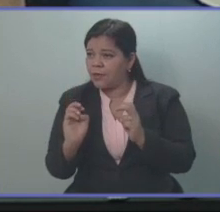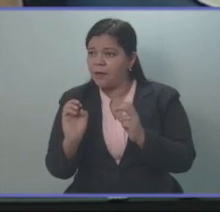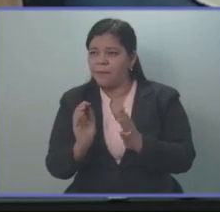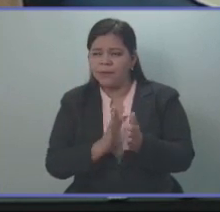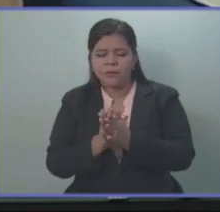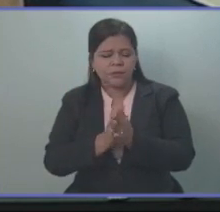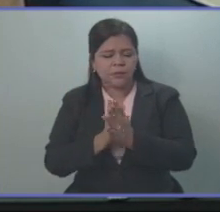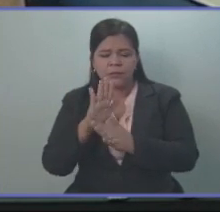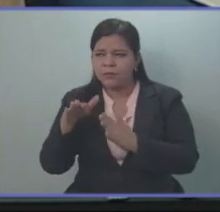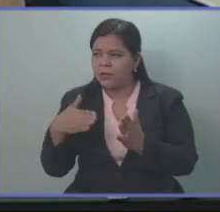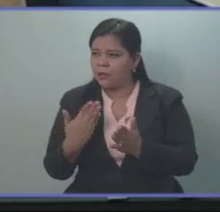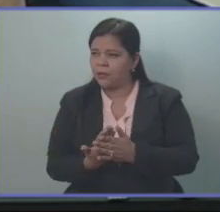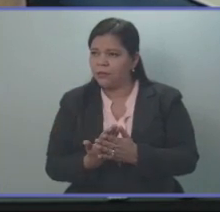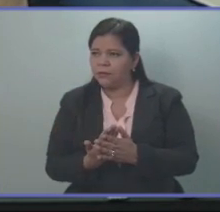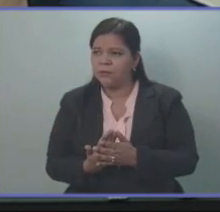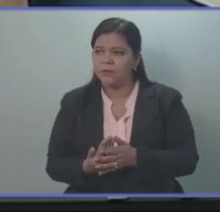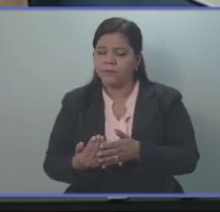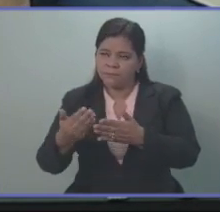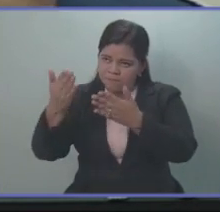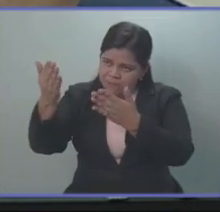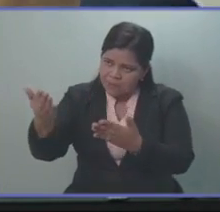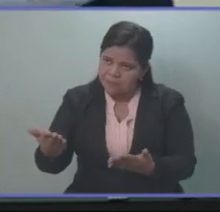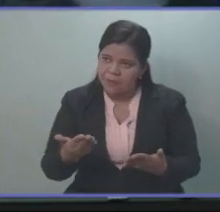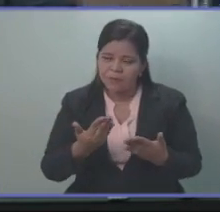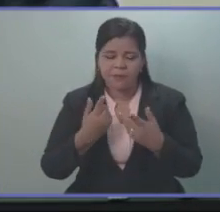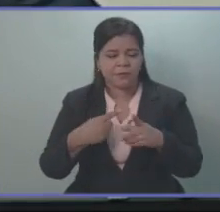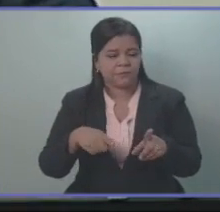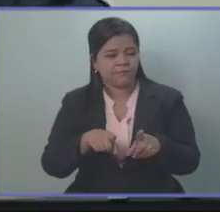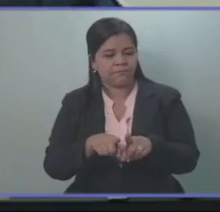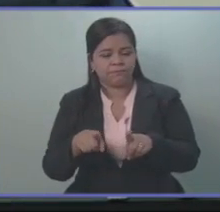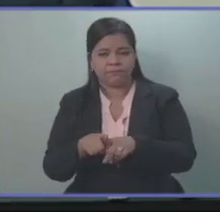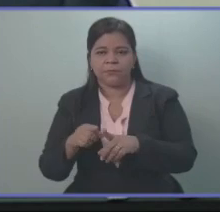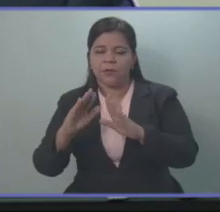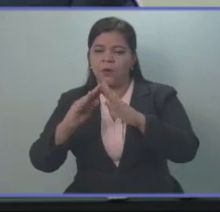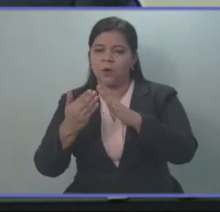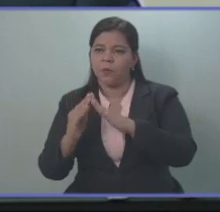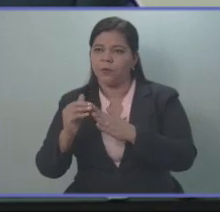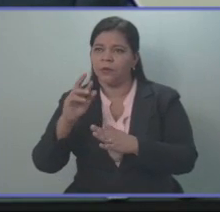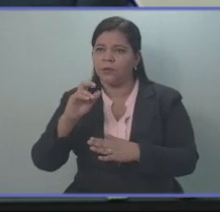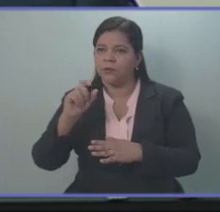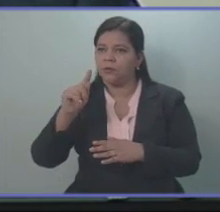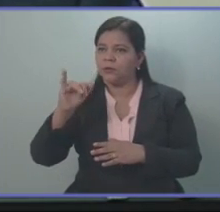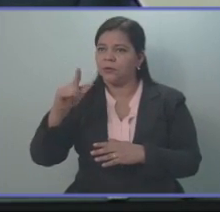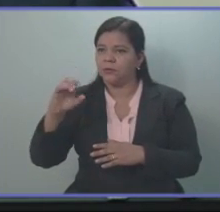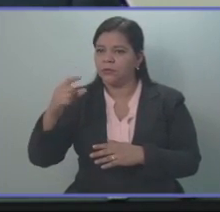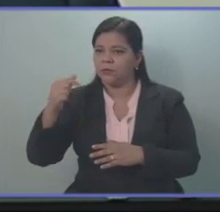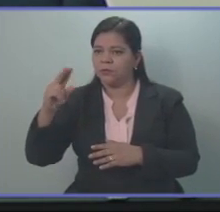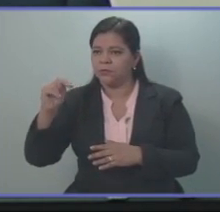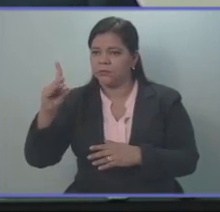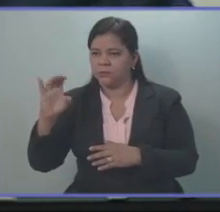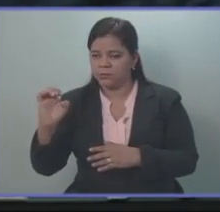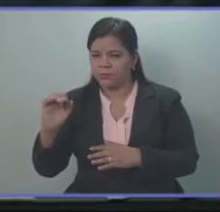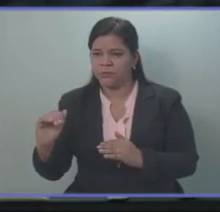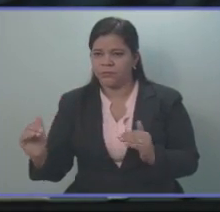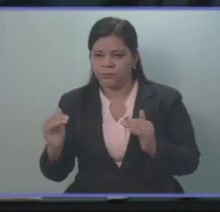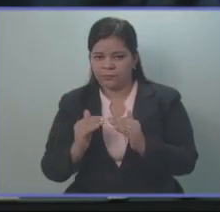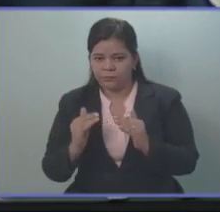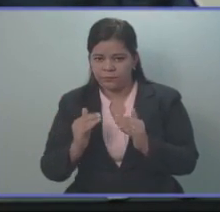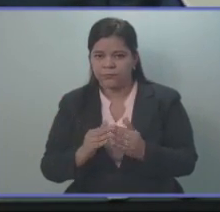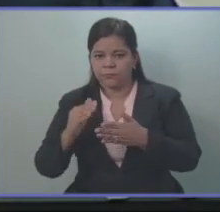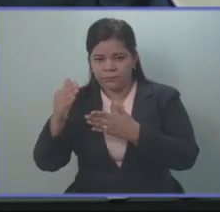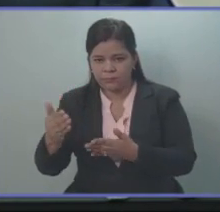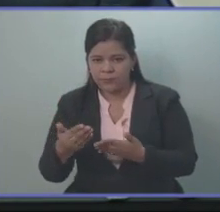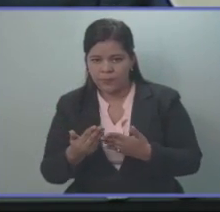común. Bienvenidos, hermanos de la comunidad Rutilio Grande, así como también la más